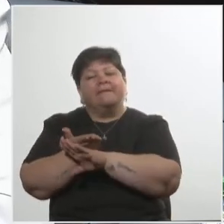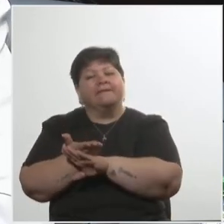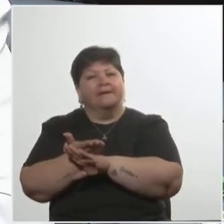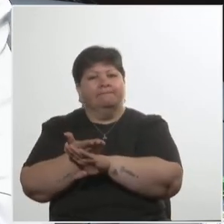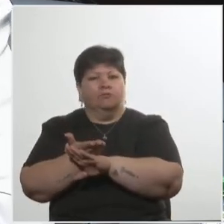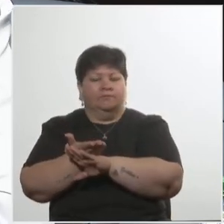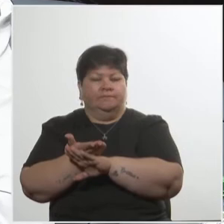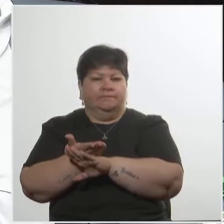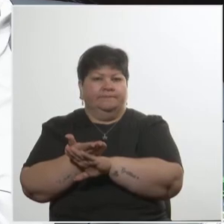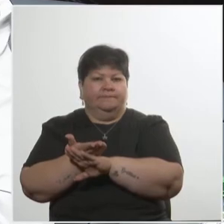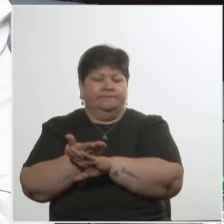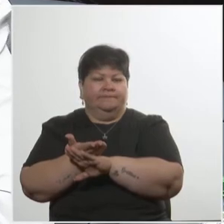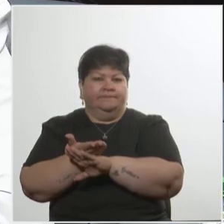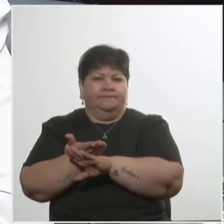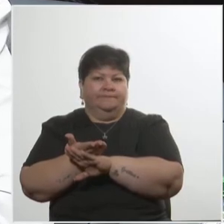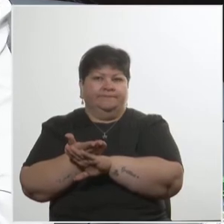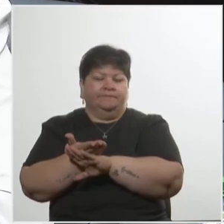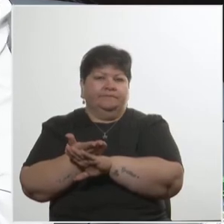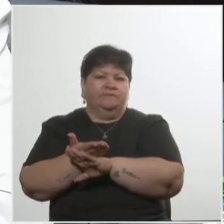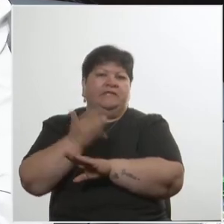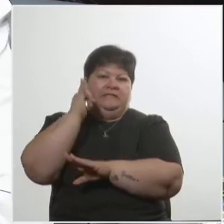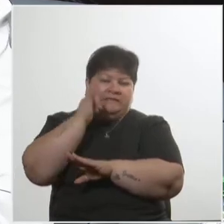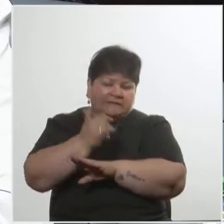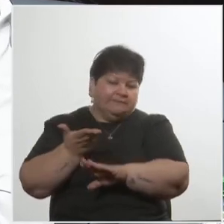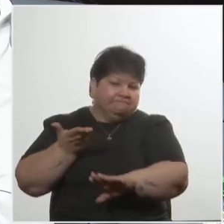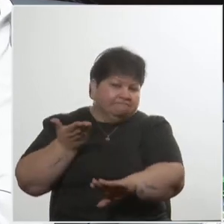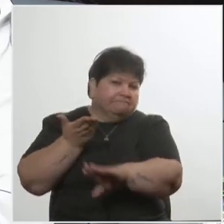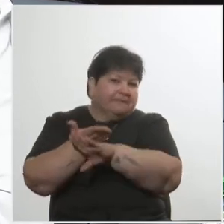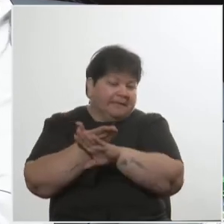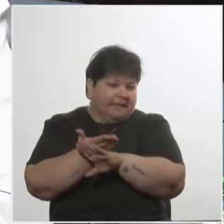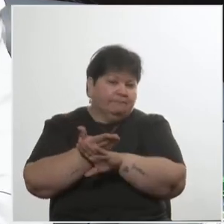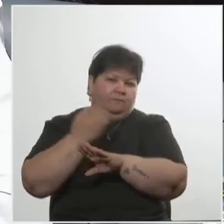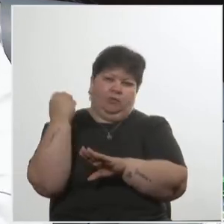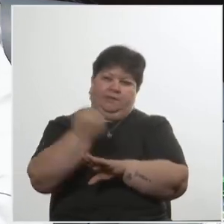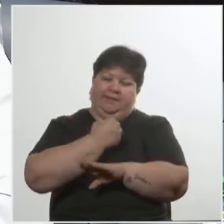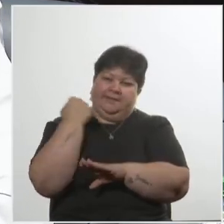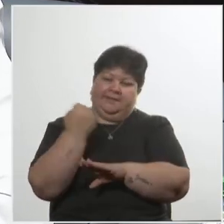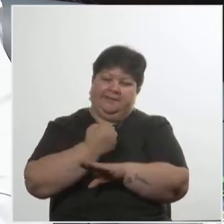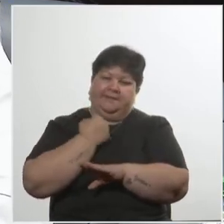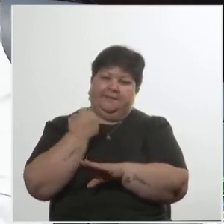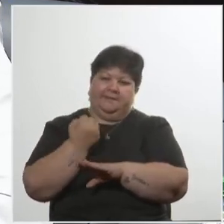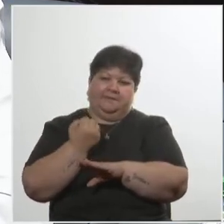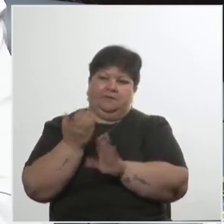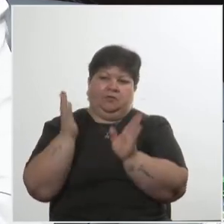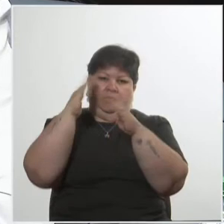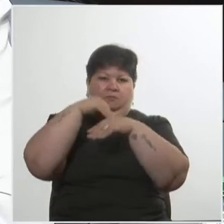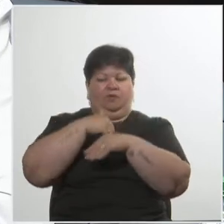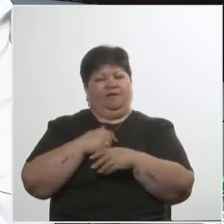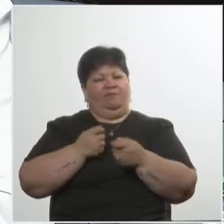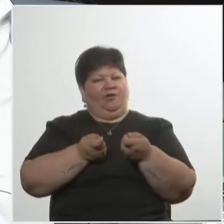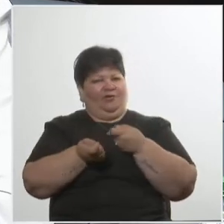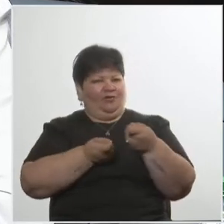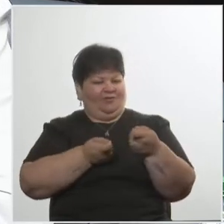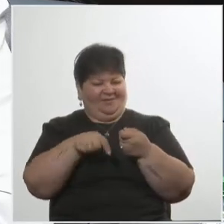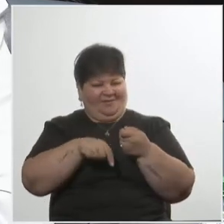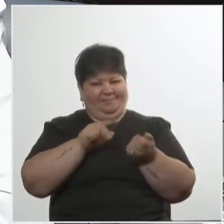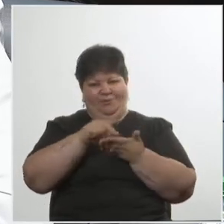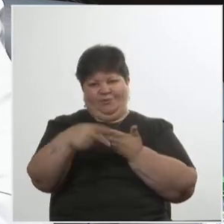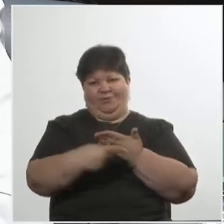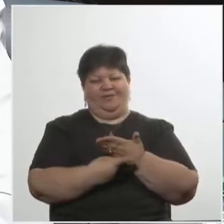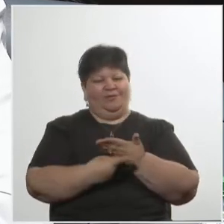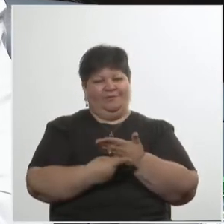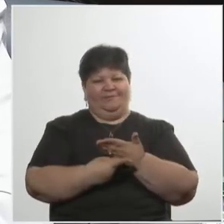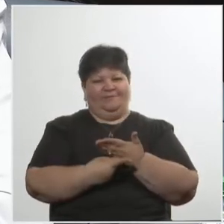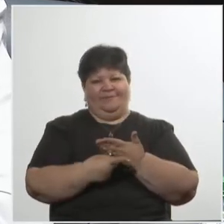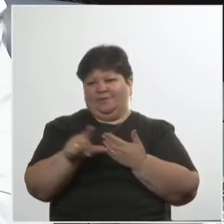ecuanon una condición sin la cual nosotros creemos que no podemos negociar un proyecto Y eso no